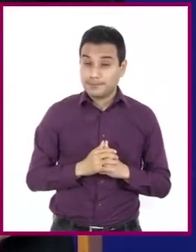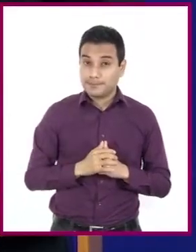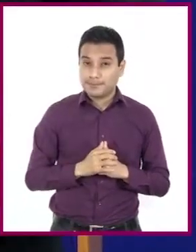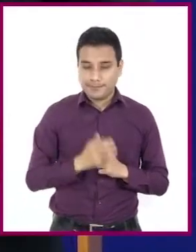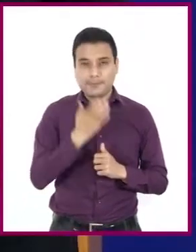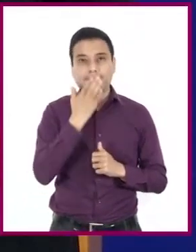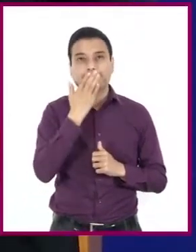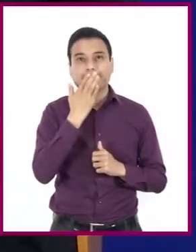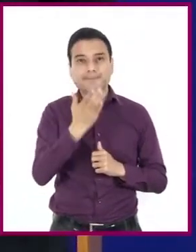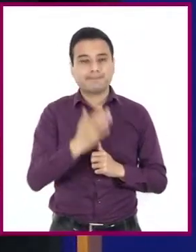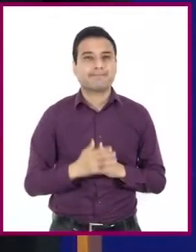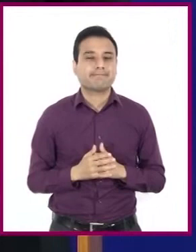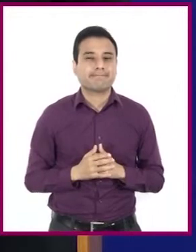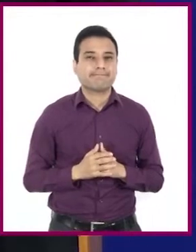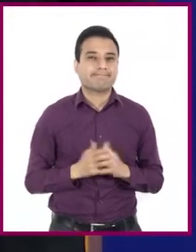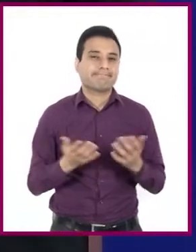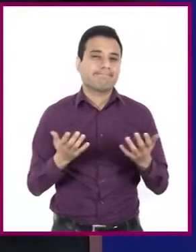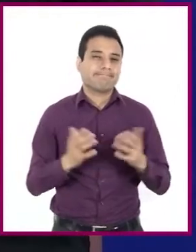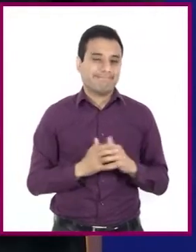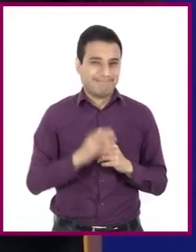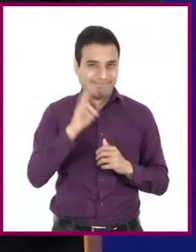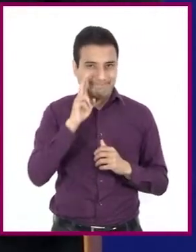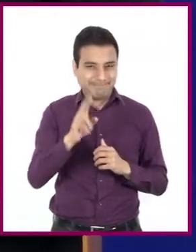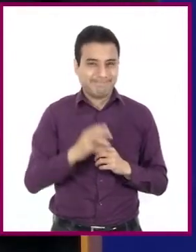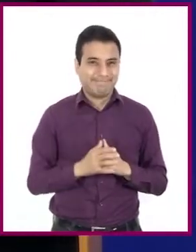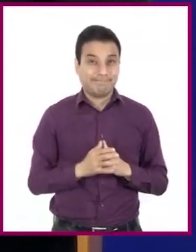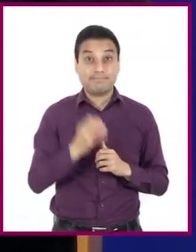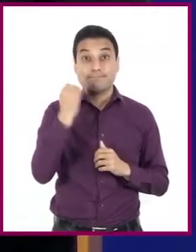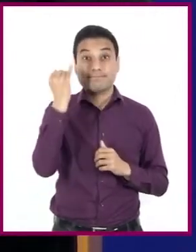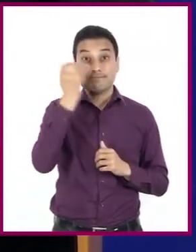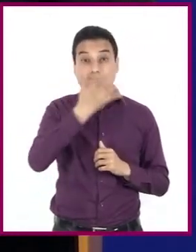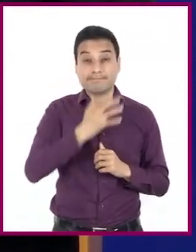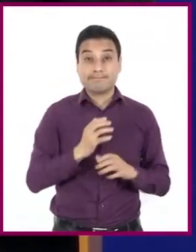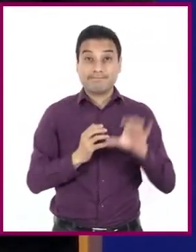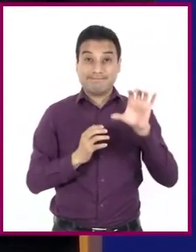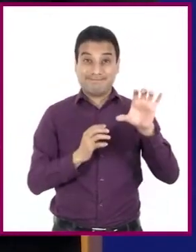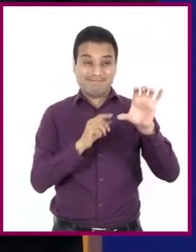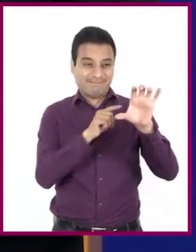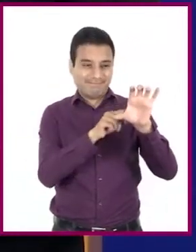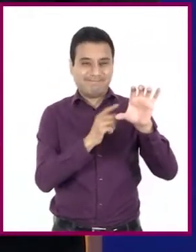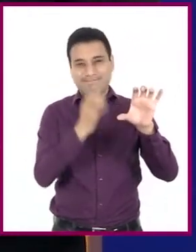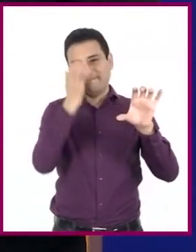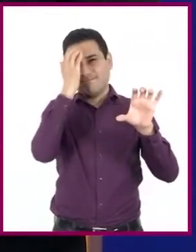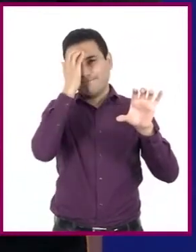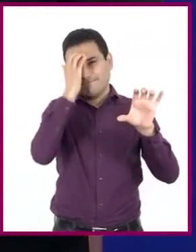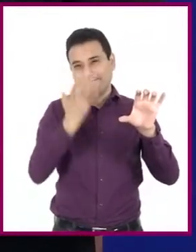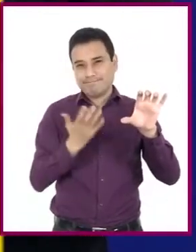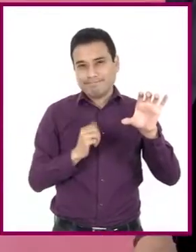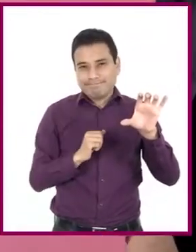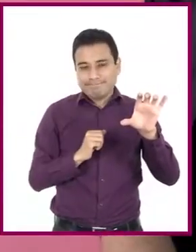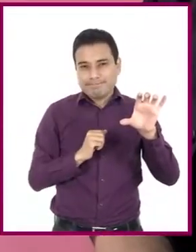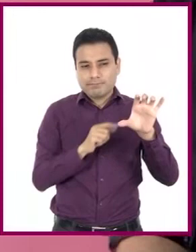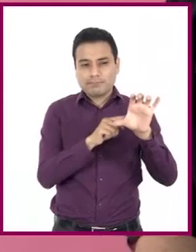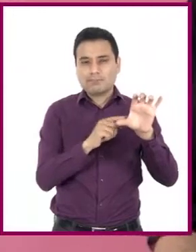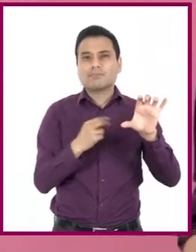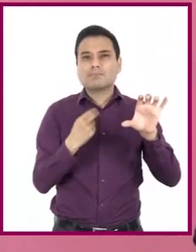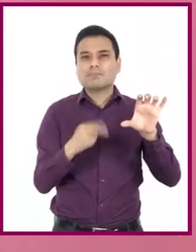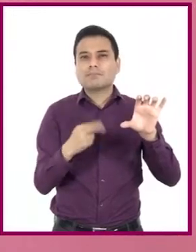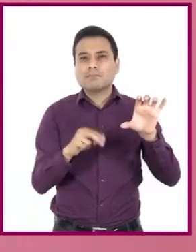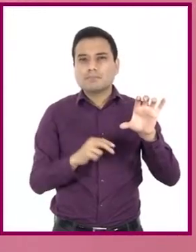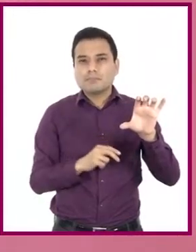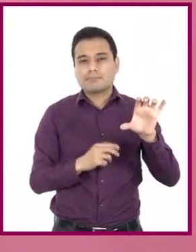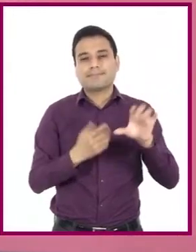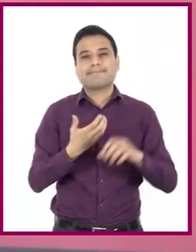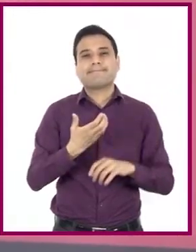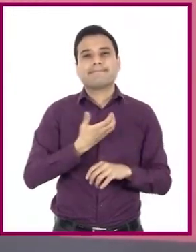Muy bien. Como se darán cuenta, una imagen que puede resultar conocida es esta. Se le conoce como la paloma de